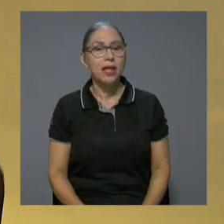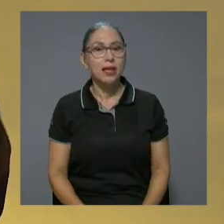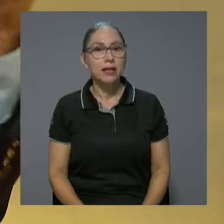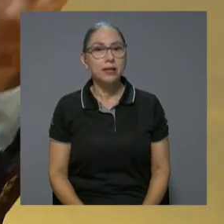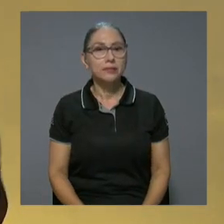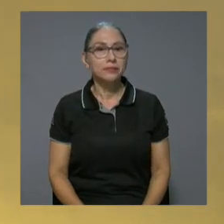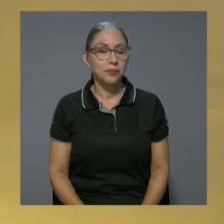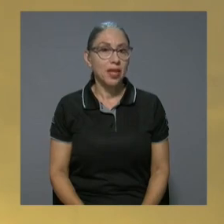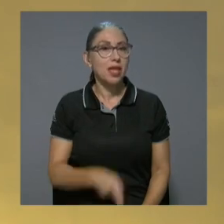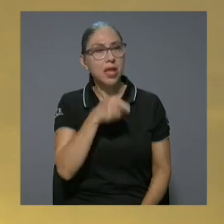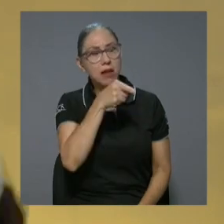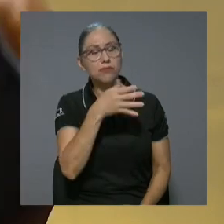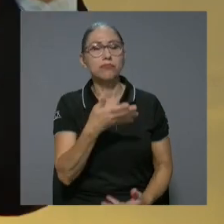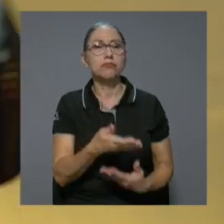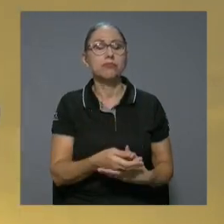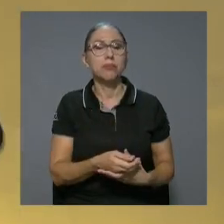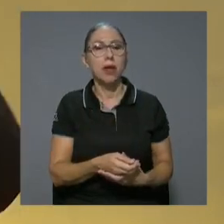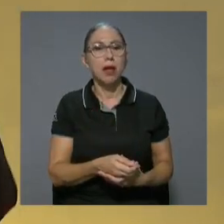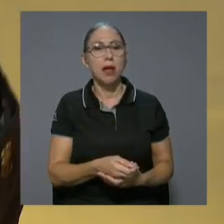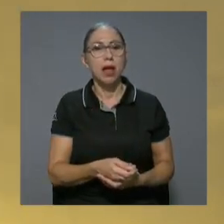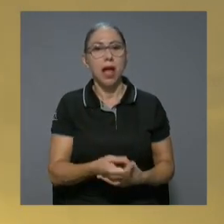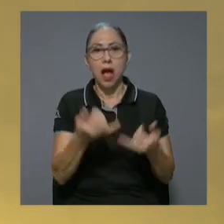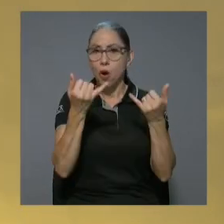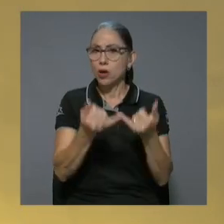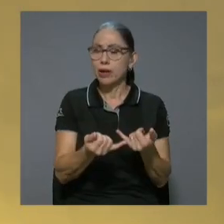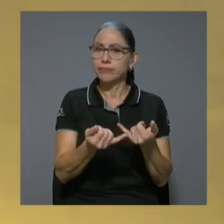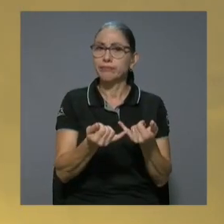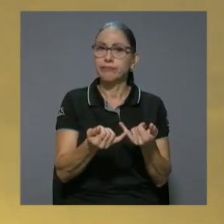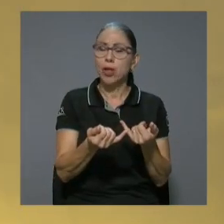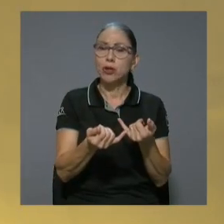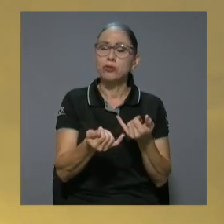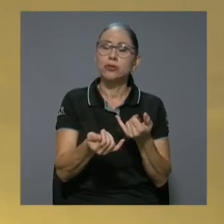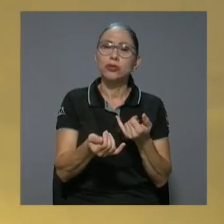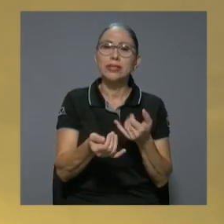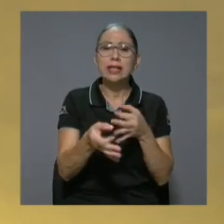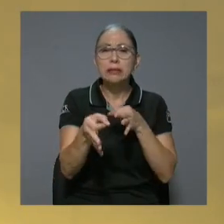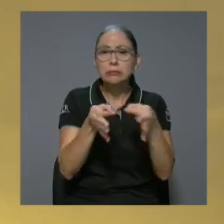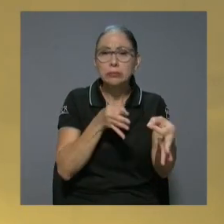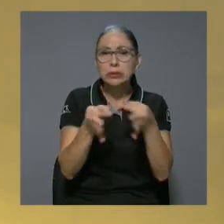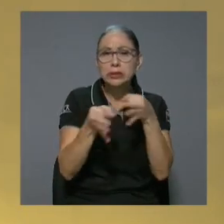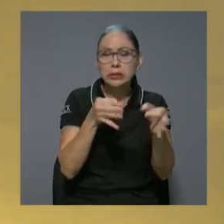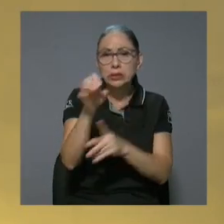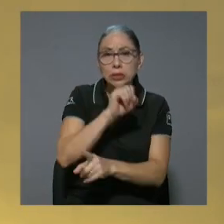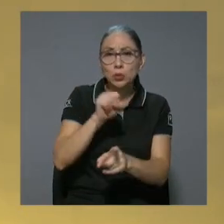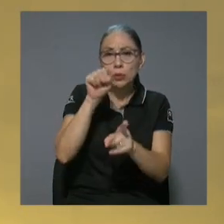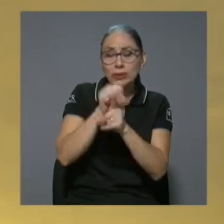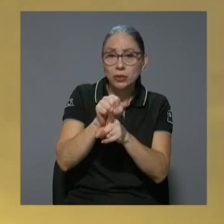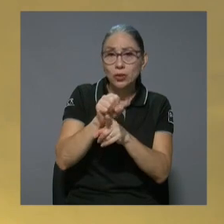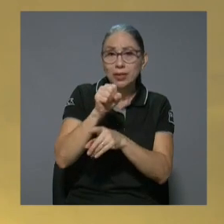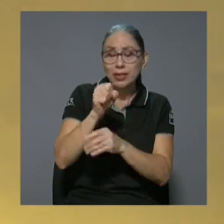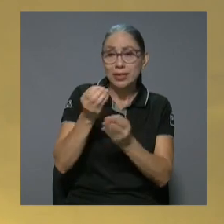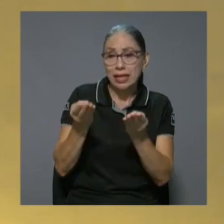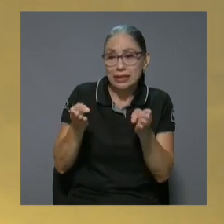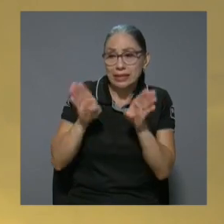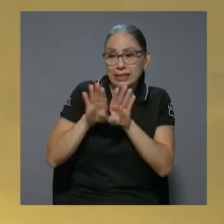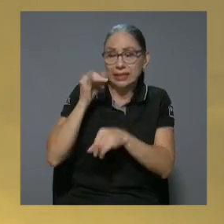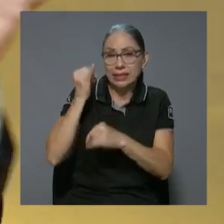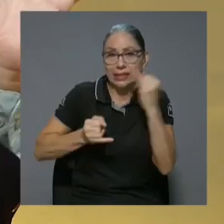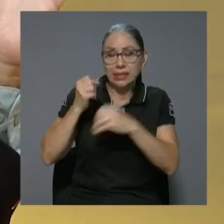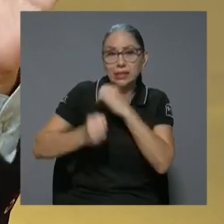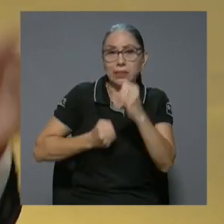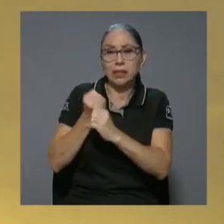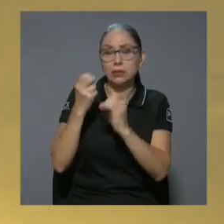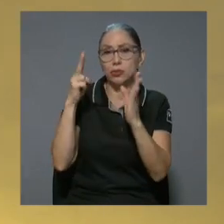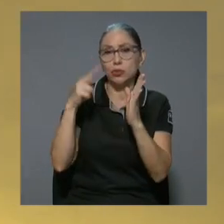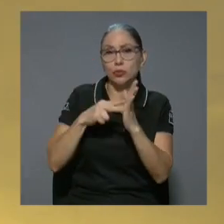y nos está dando esta interacción entre lo que fue el cierre de 2023 y